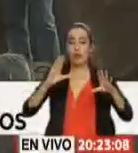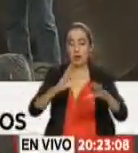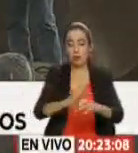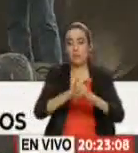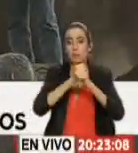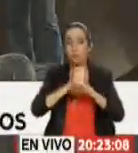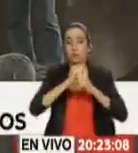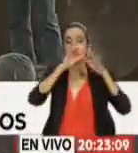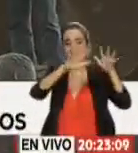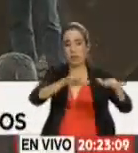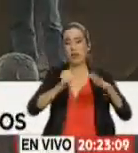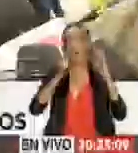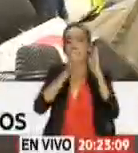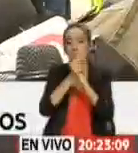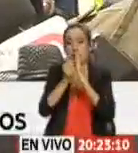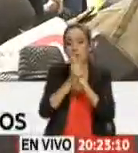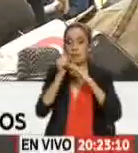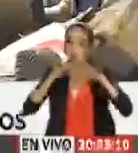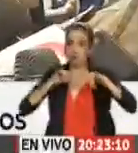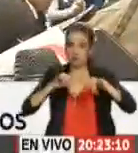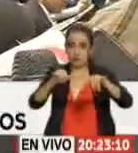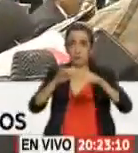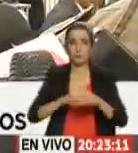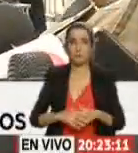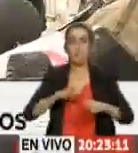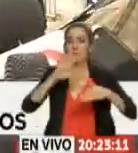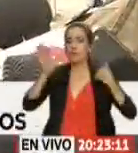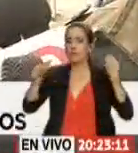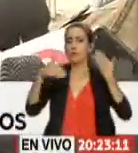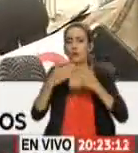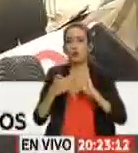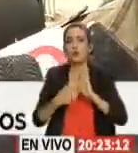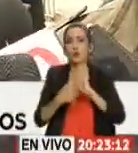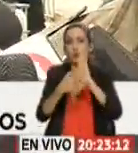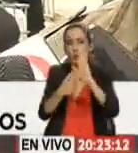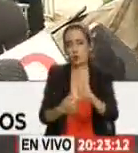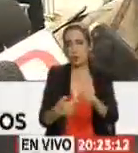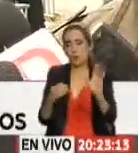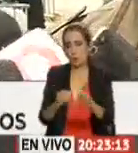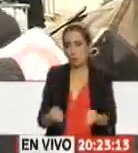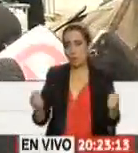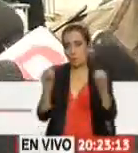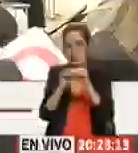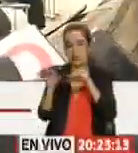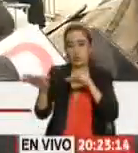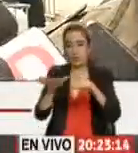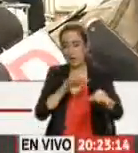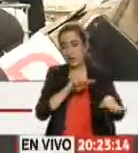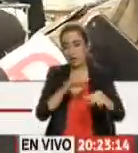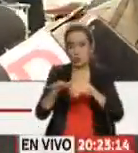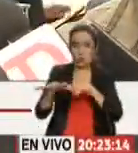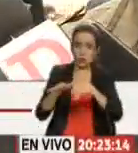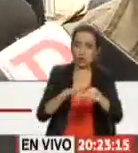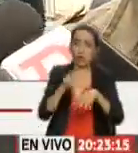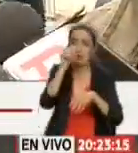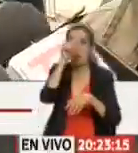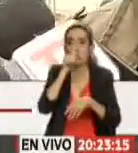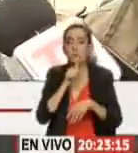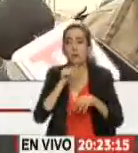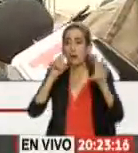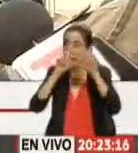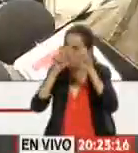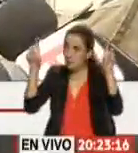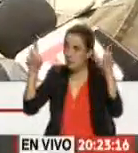y capacitación constante. Pero esto lo que muestra es que cuando trabajamos coordinados, sector privado, comunidades